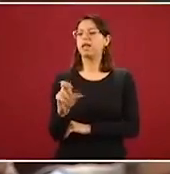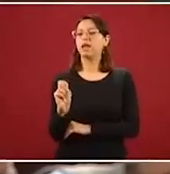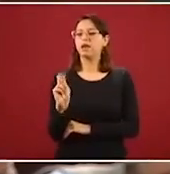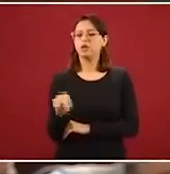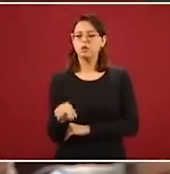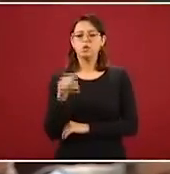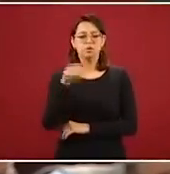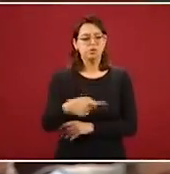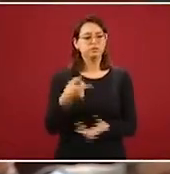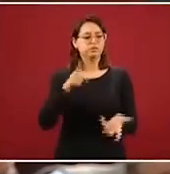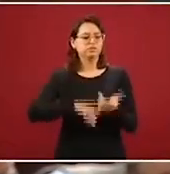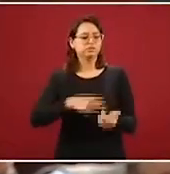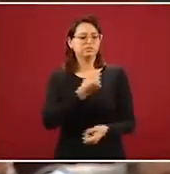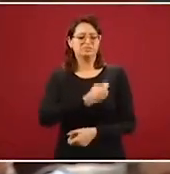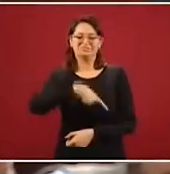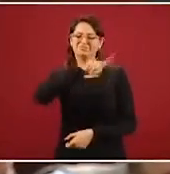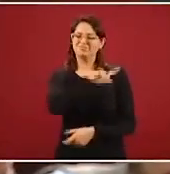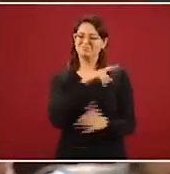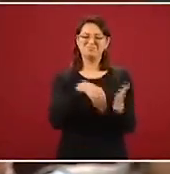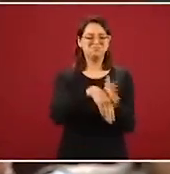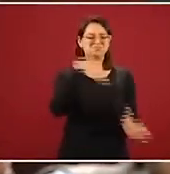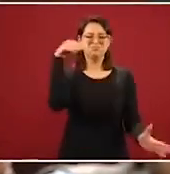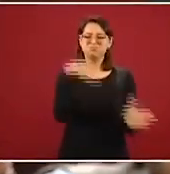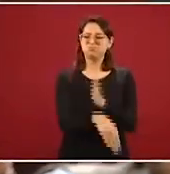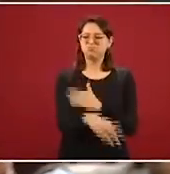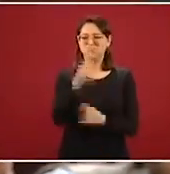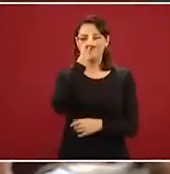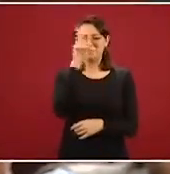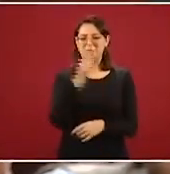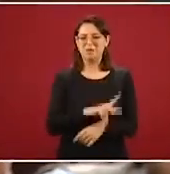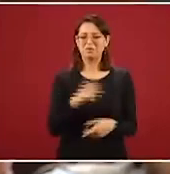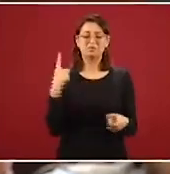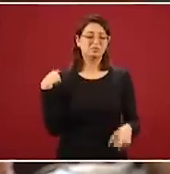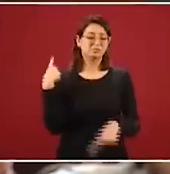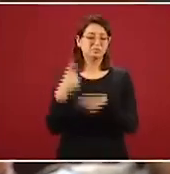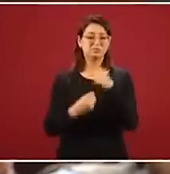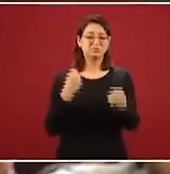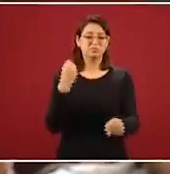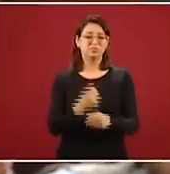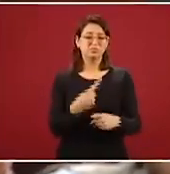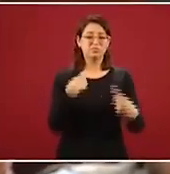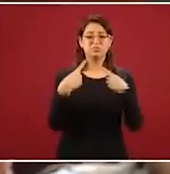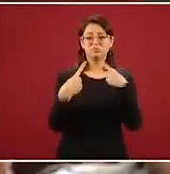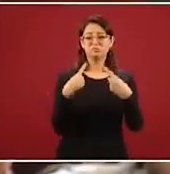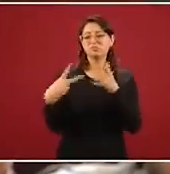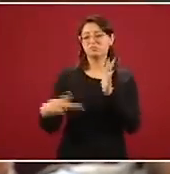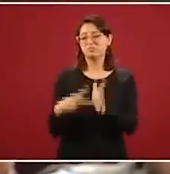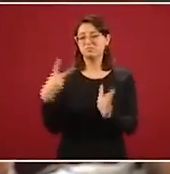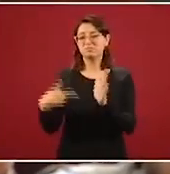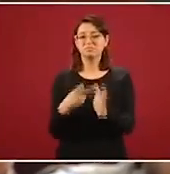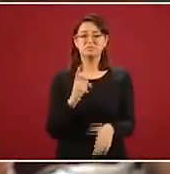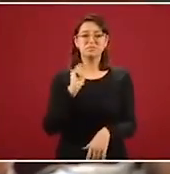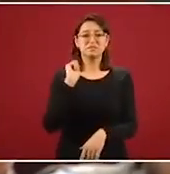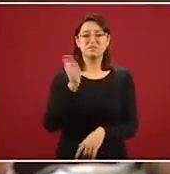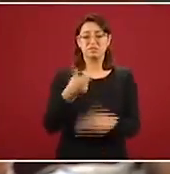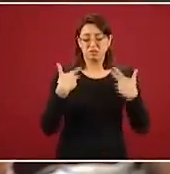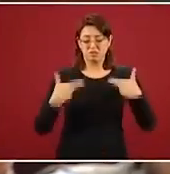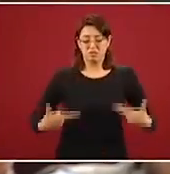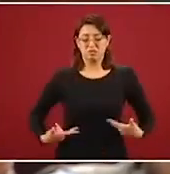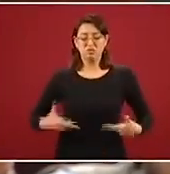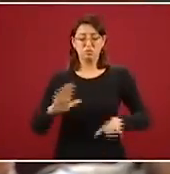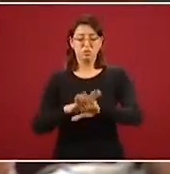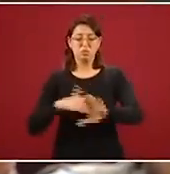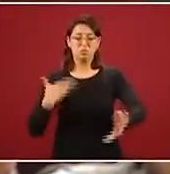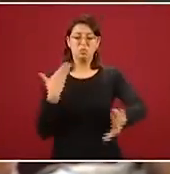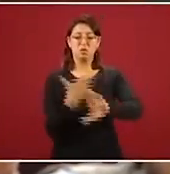fue mencionada en este diálogo circular hace casi un año, que tiene que ver con crímenes de lesa humanidad y tortura